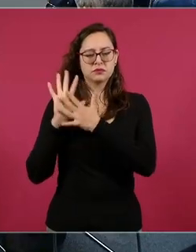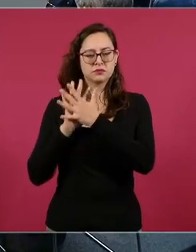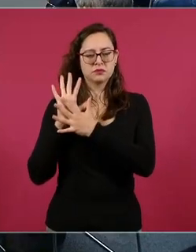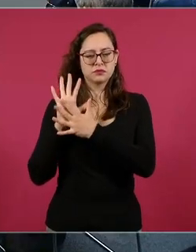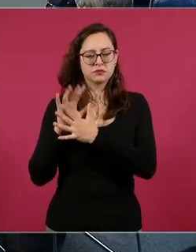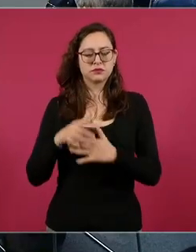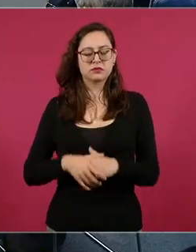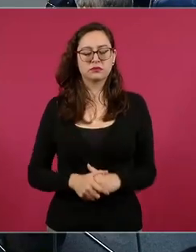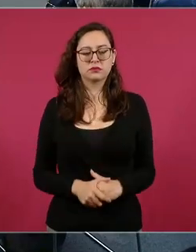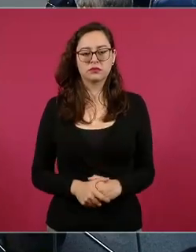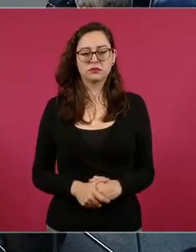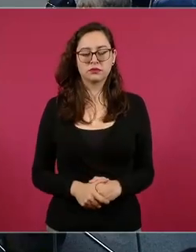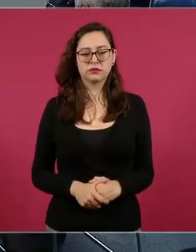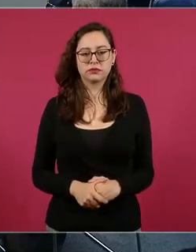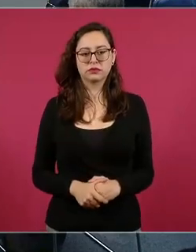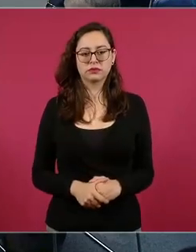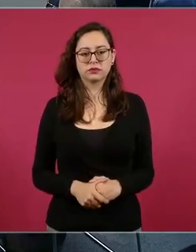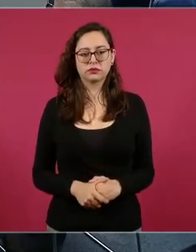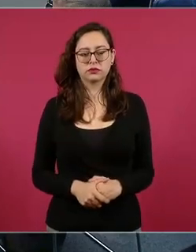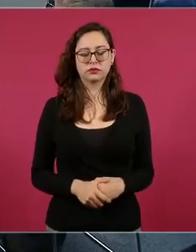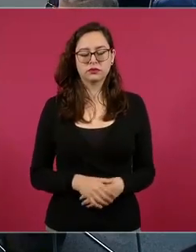Pues que está muy bien. No,